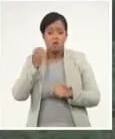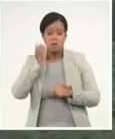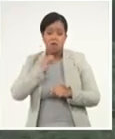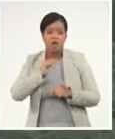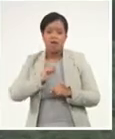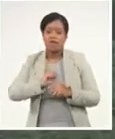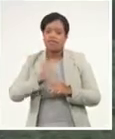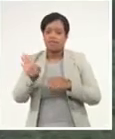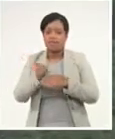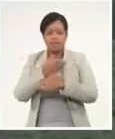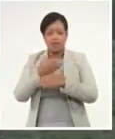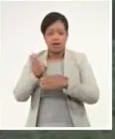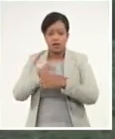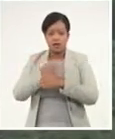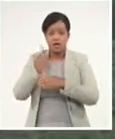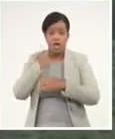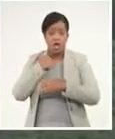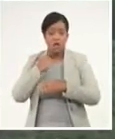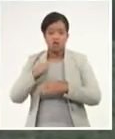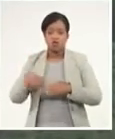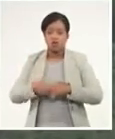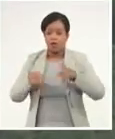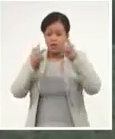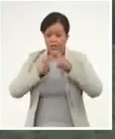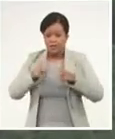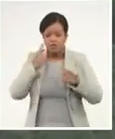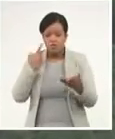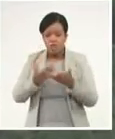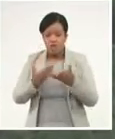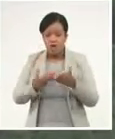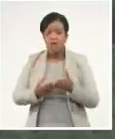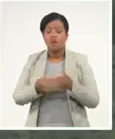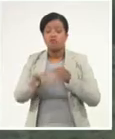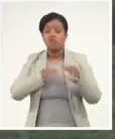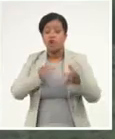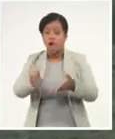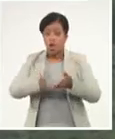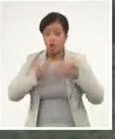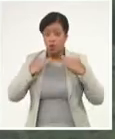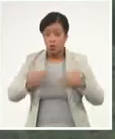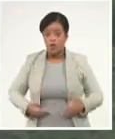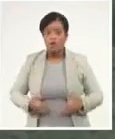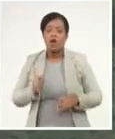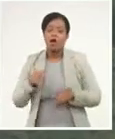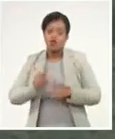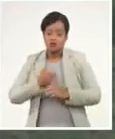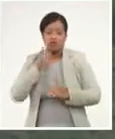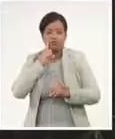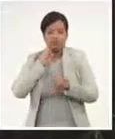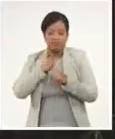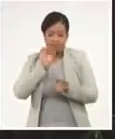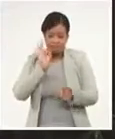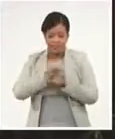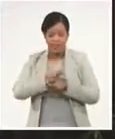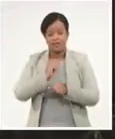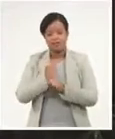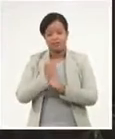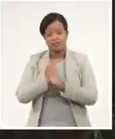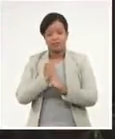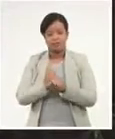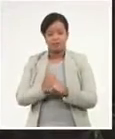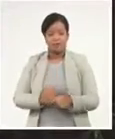que cada año son especies que se estudian con evidencia científica que realmente la agricultura se pone en función de su desarrollo. Por su parte,